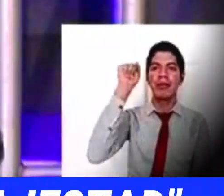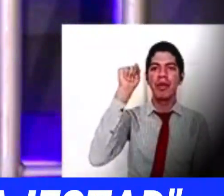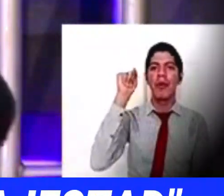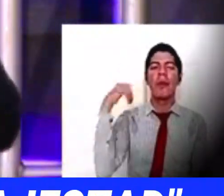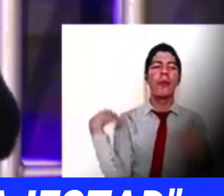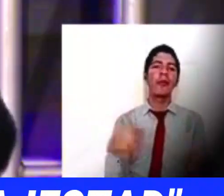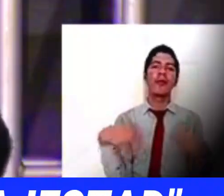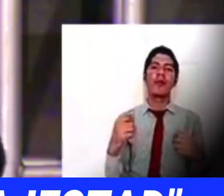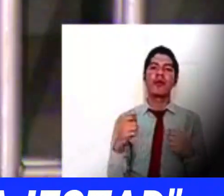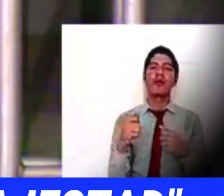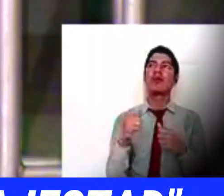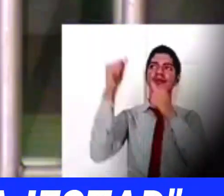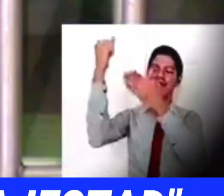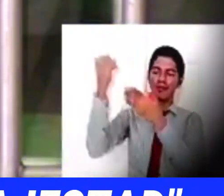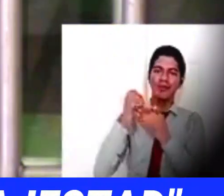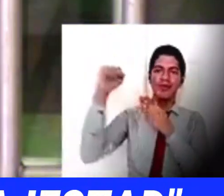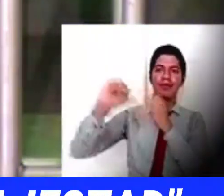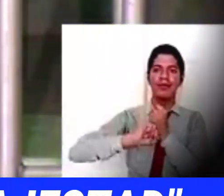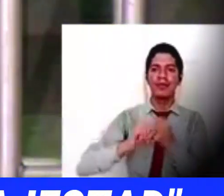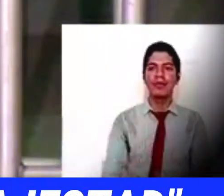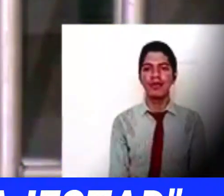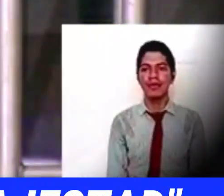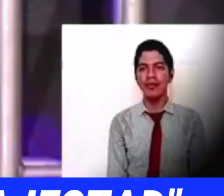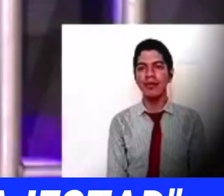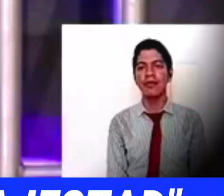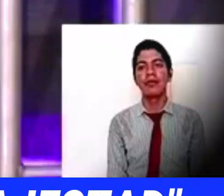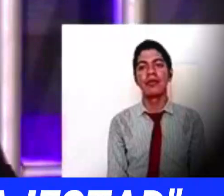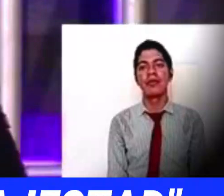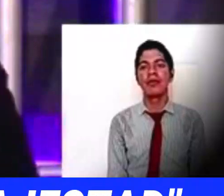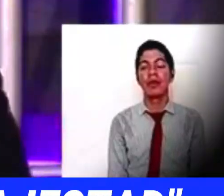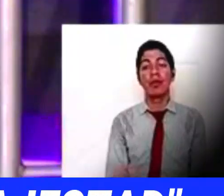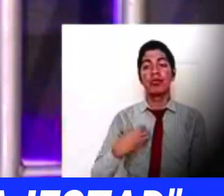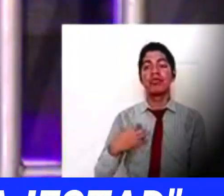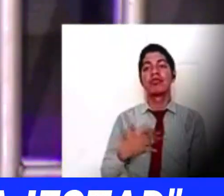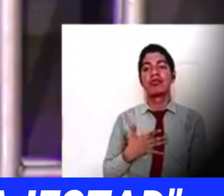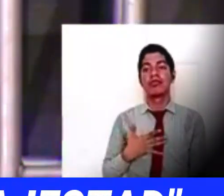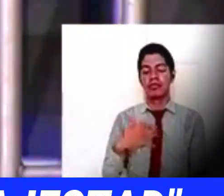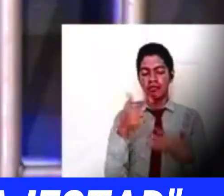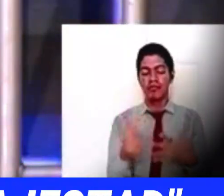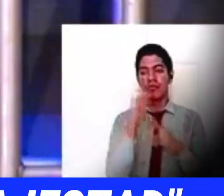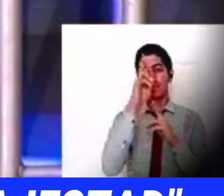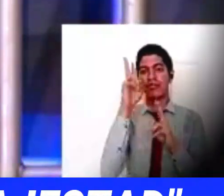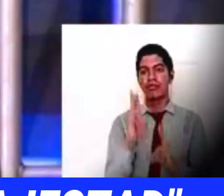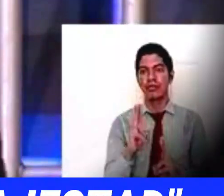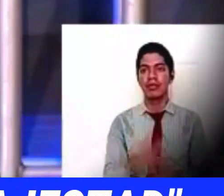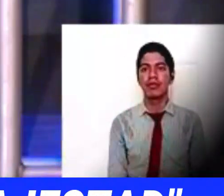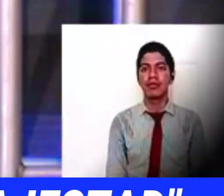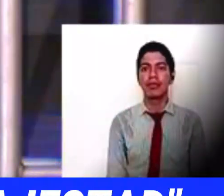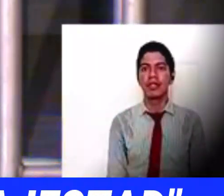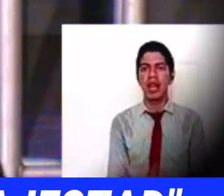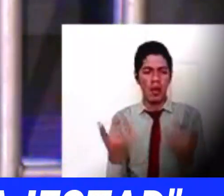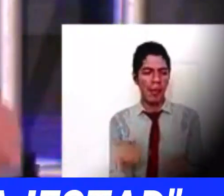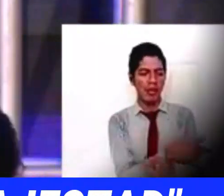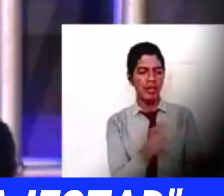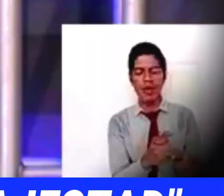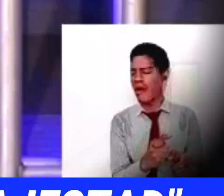nuestro. ¡Qué privilegio! Tenemos reconocimiento. Hoy nos aplauden por ser cristianos, por ser seguidores